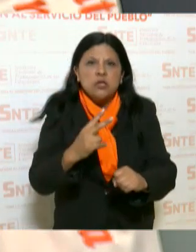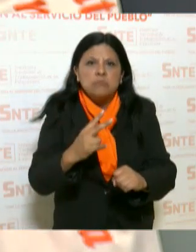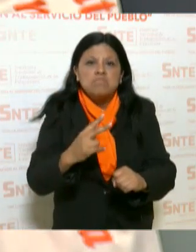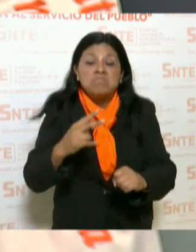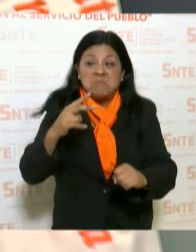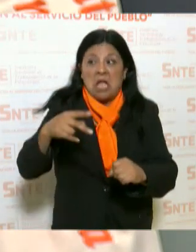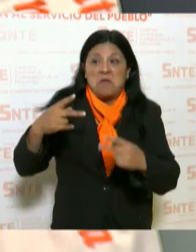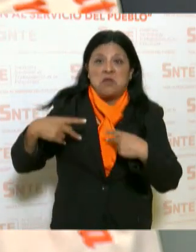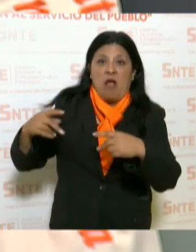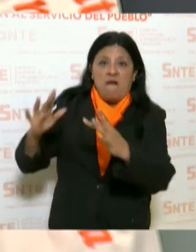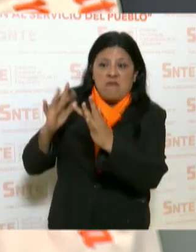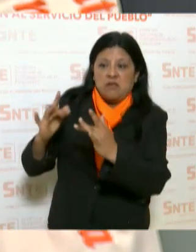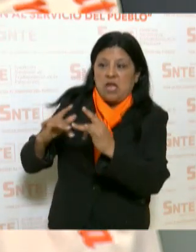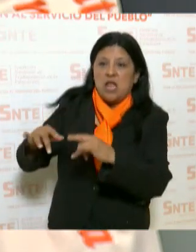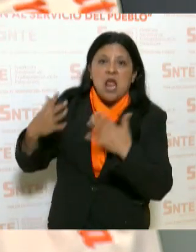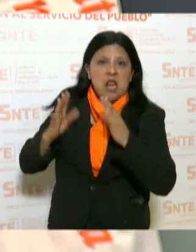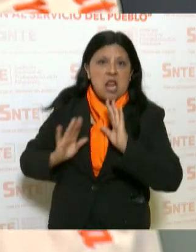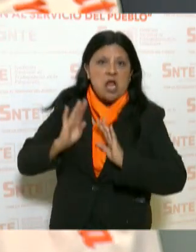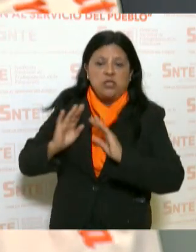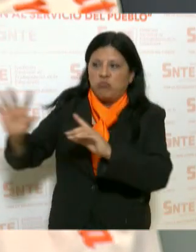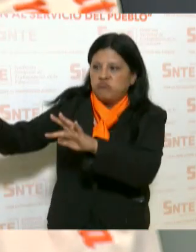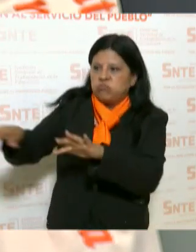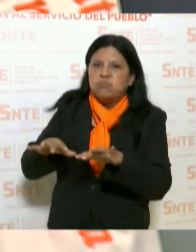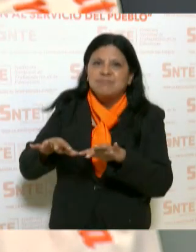la segunda independencia de México.